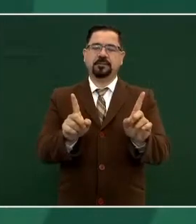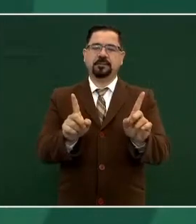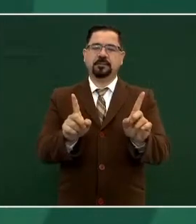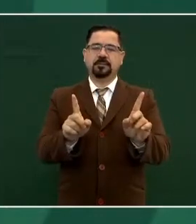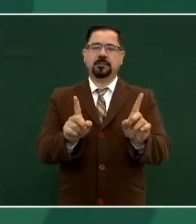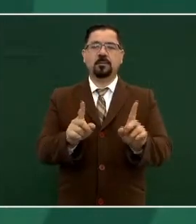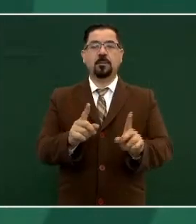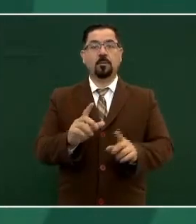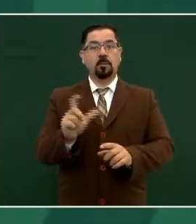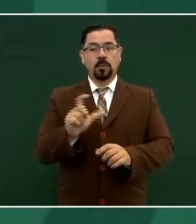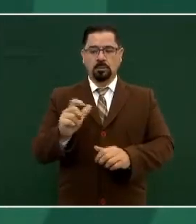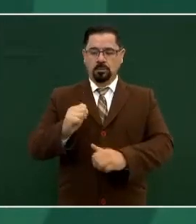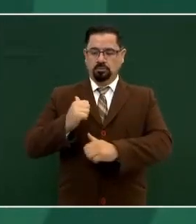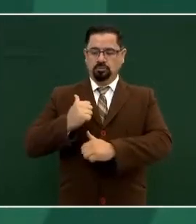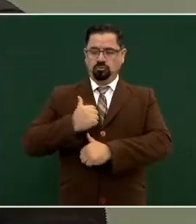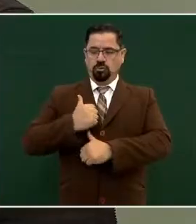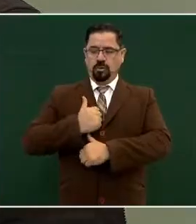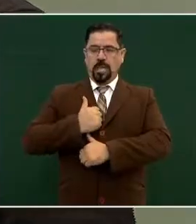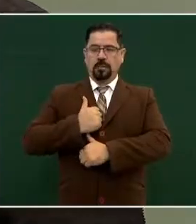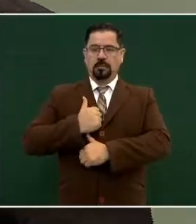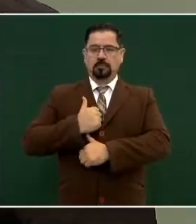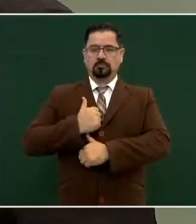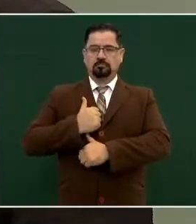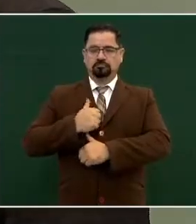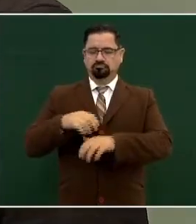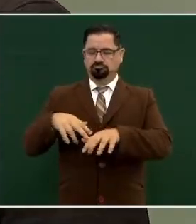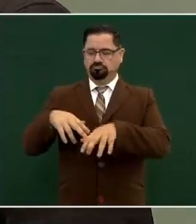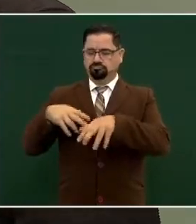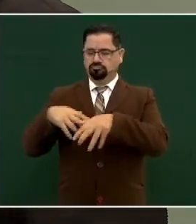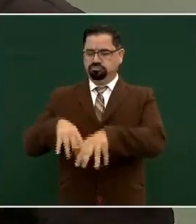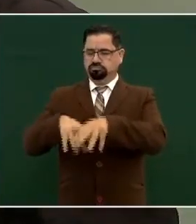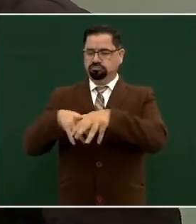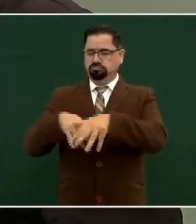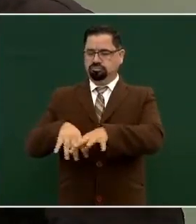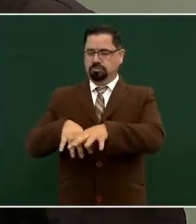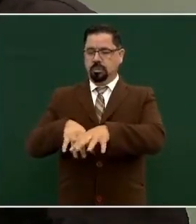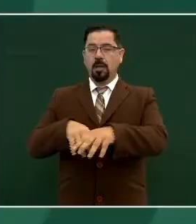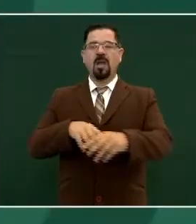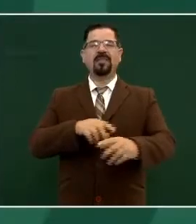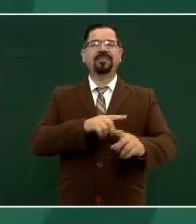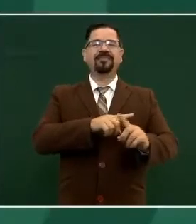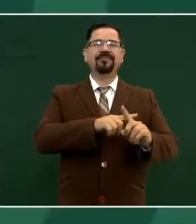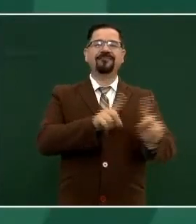un soldado de un ejército y un guerrillero.